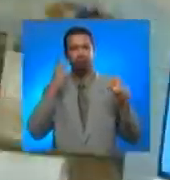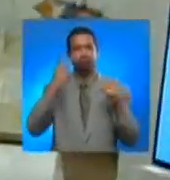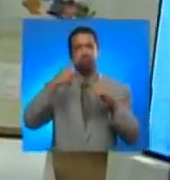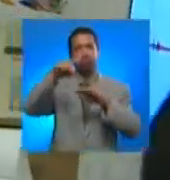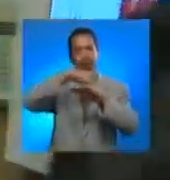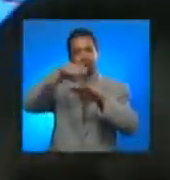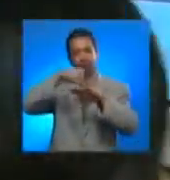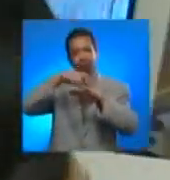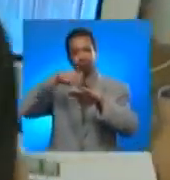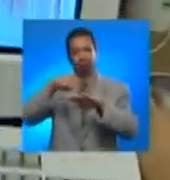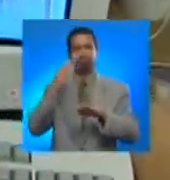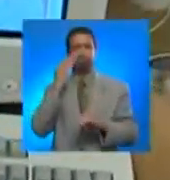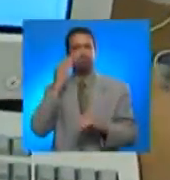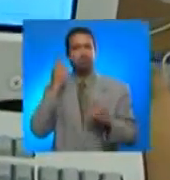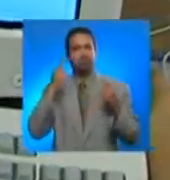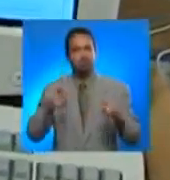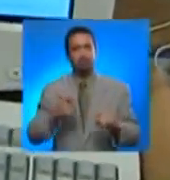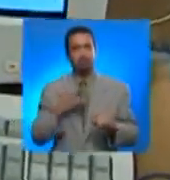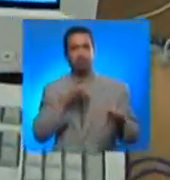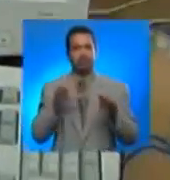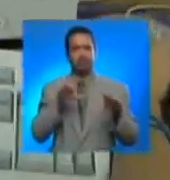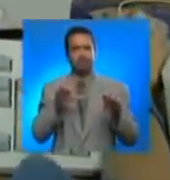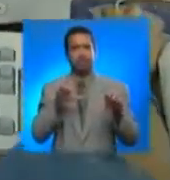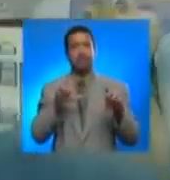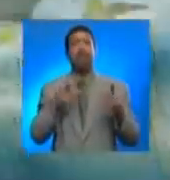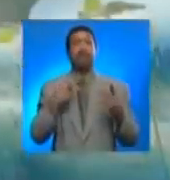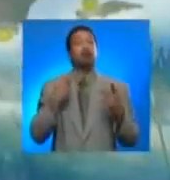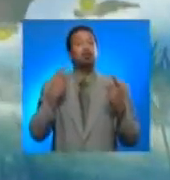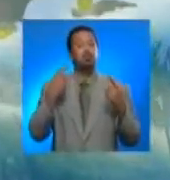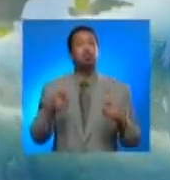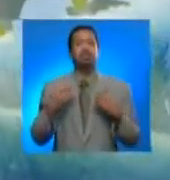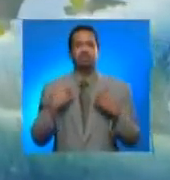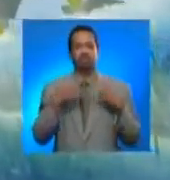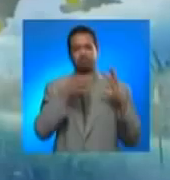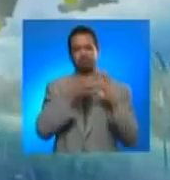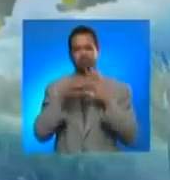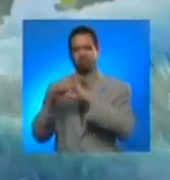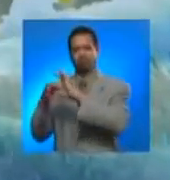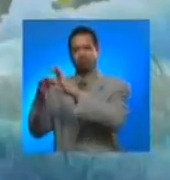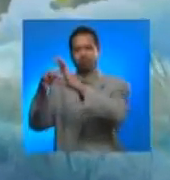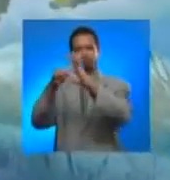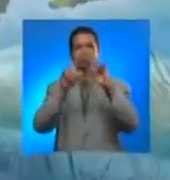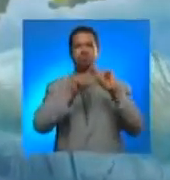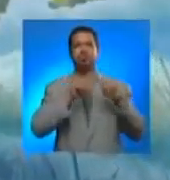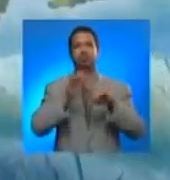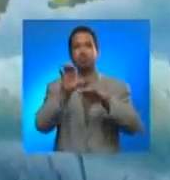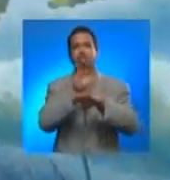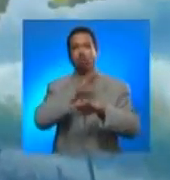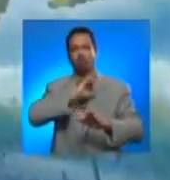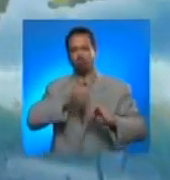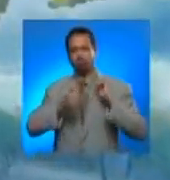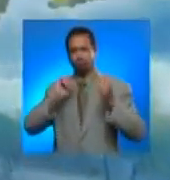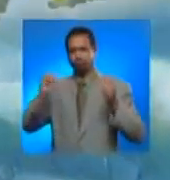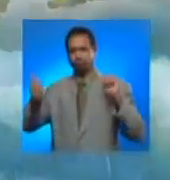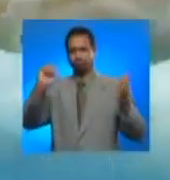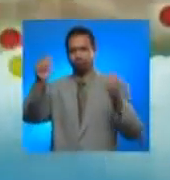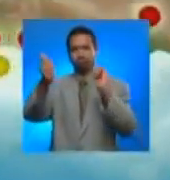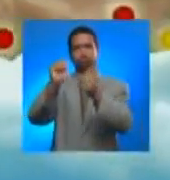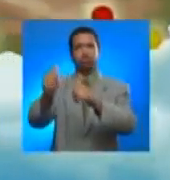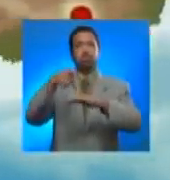datos recopilados por una red mundial de sismógrafos y mareógrafos para emitir alertas y avisos en base de modelos existentes de